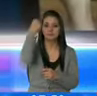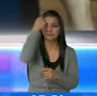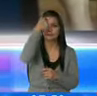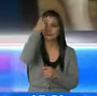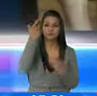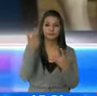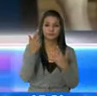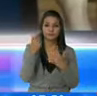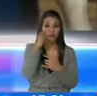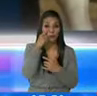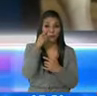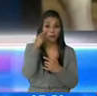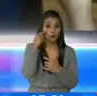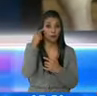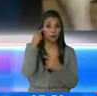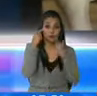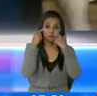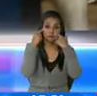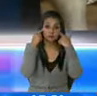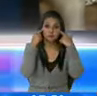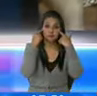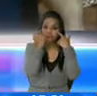la parte del ojo con achote.